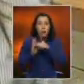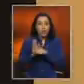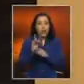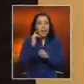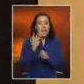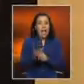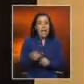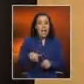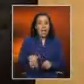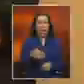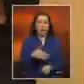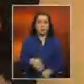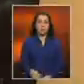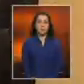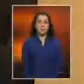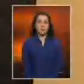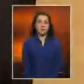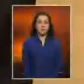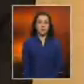acá.